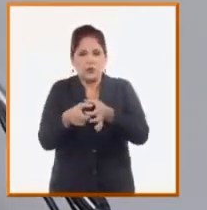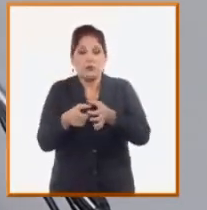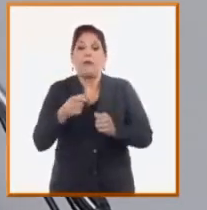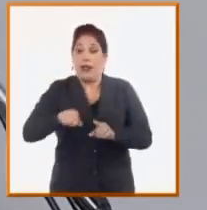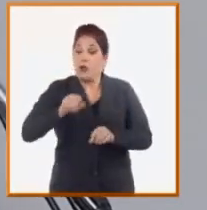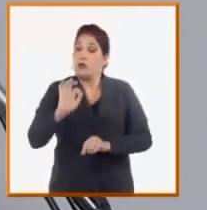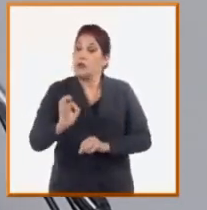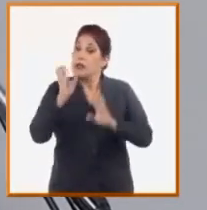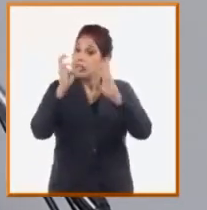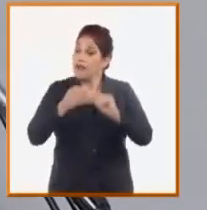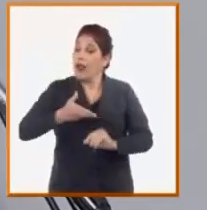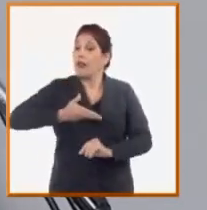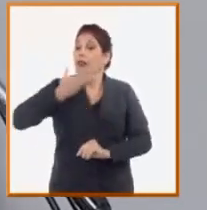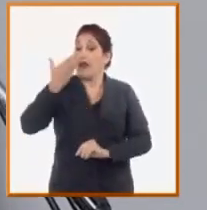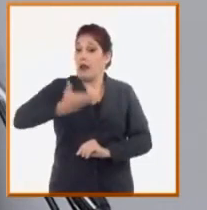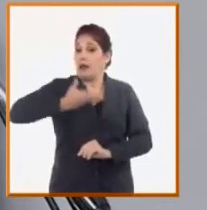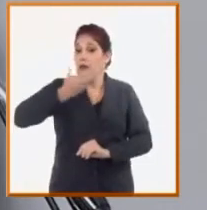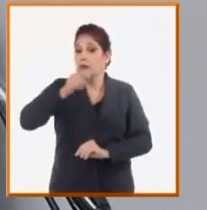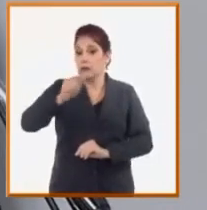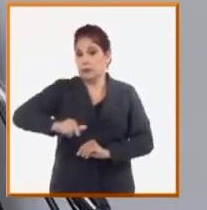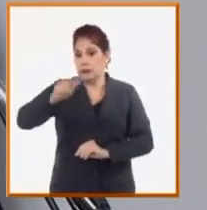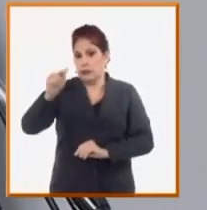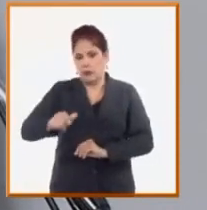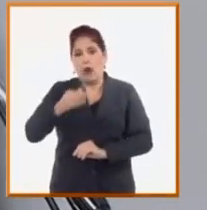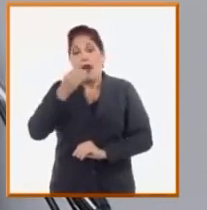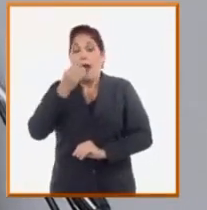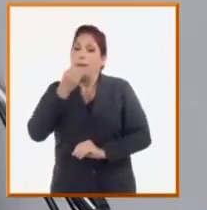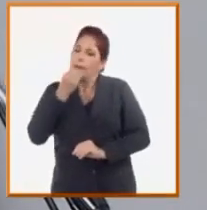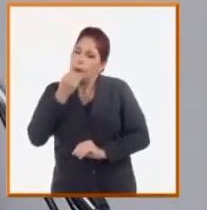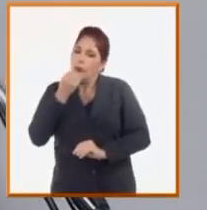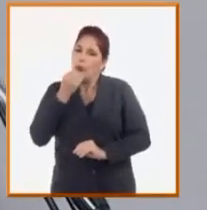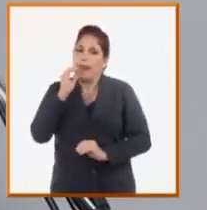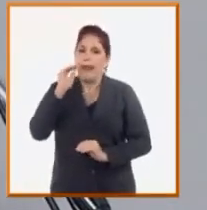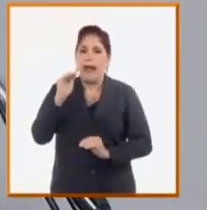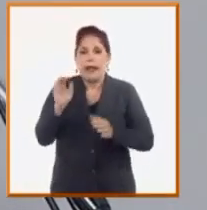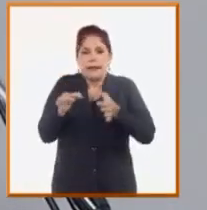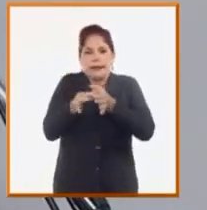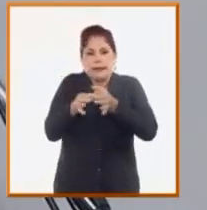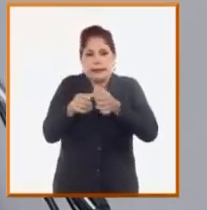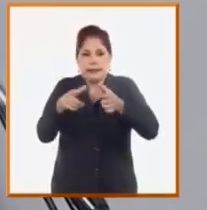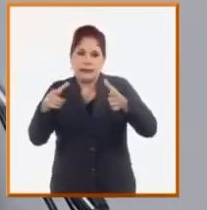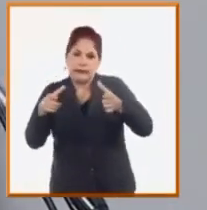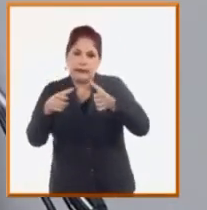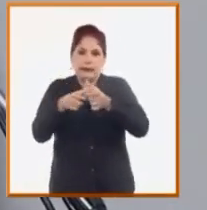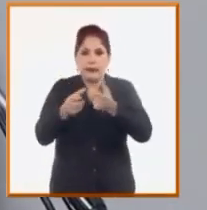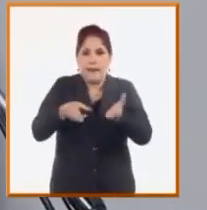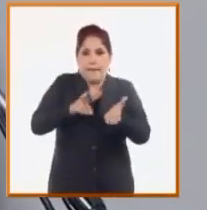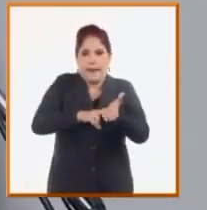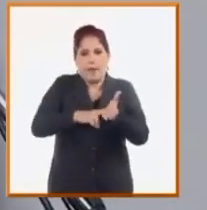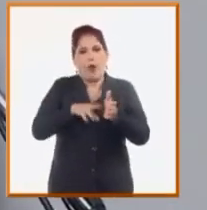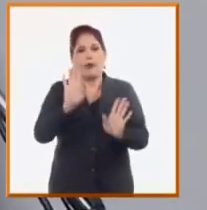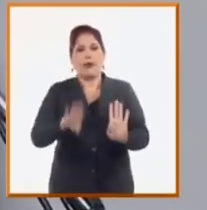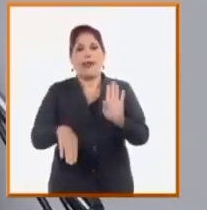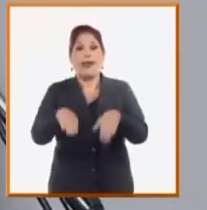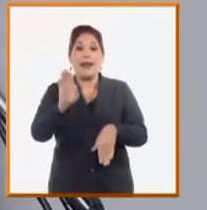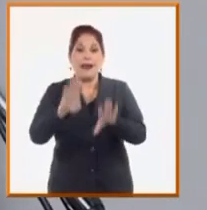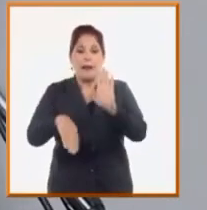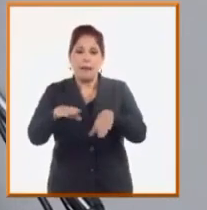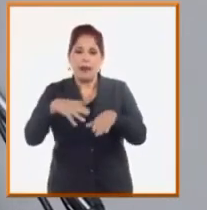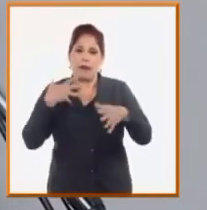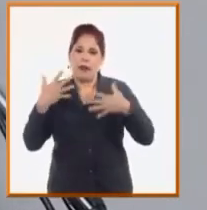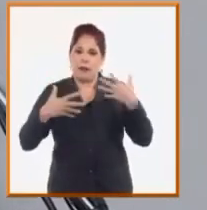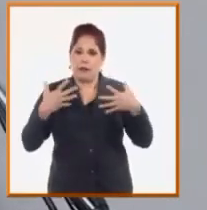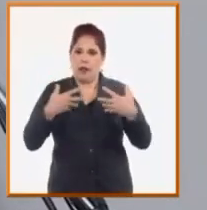declaración y que en definitiva se pueden estar moviendo en un rango mayor o menor en dependencia del nivel de